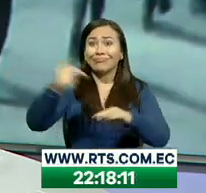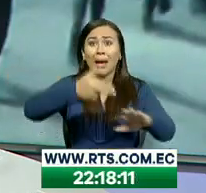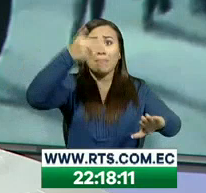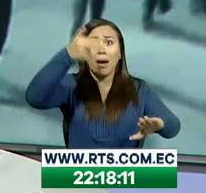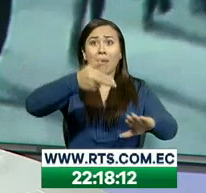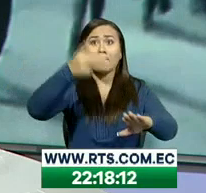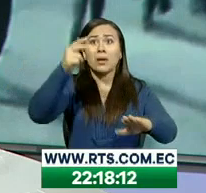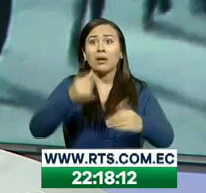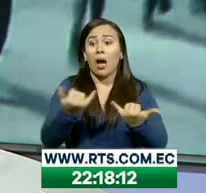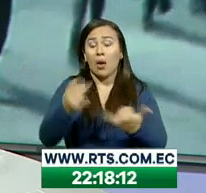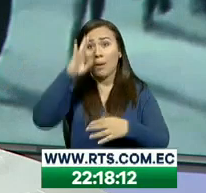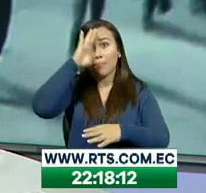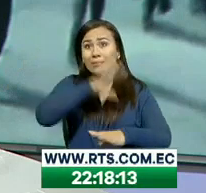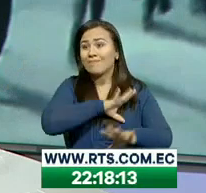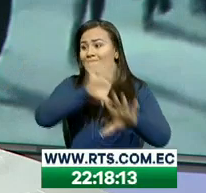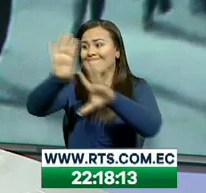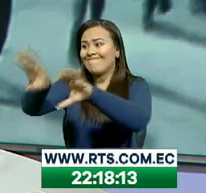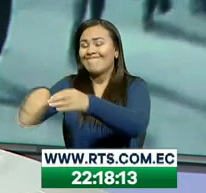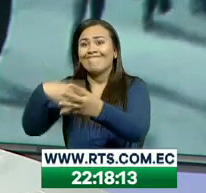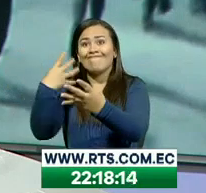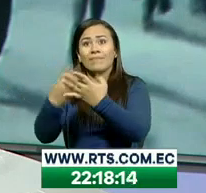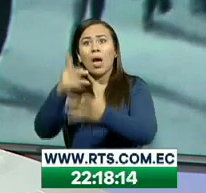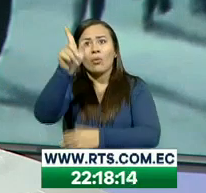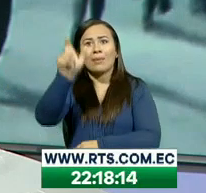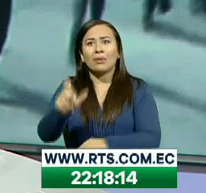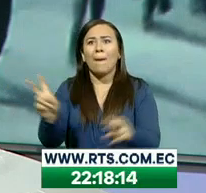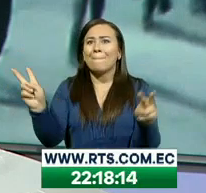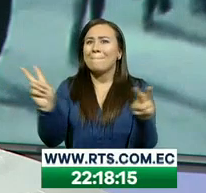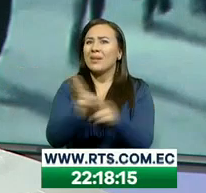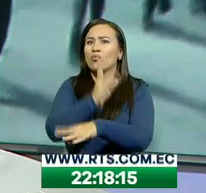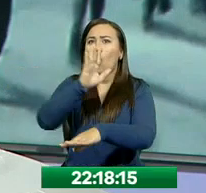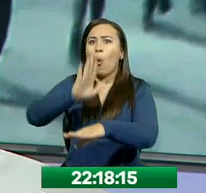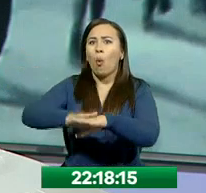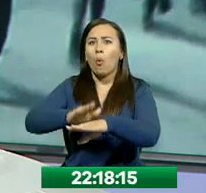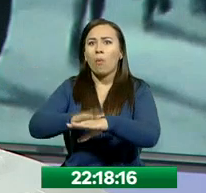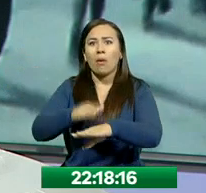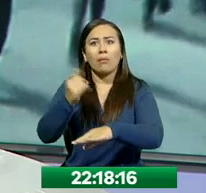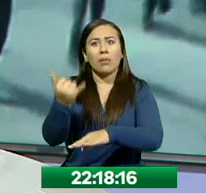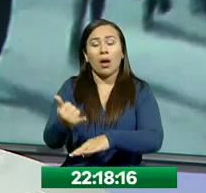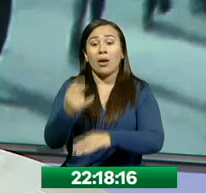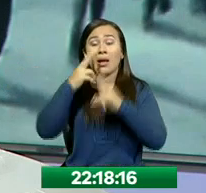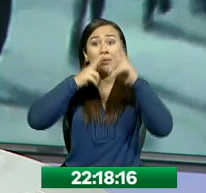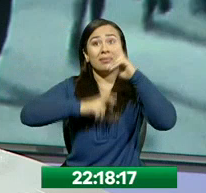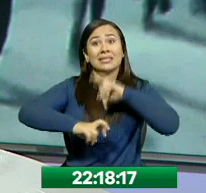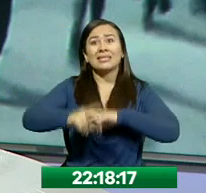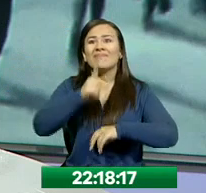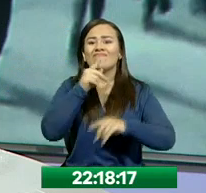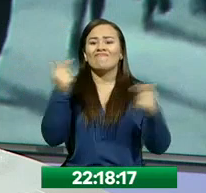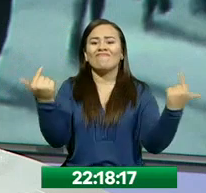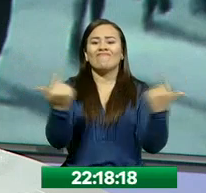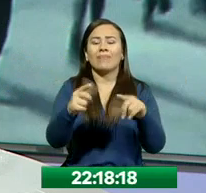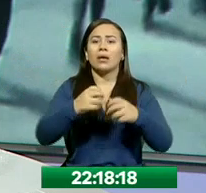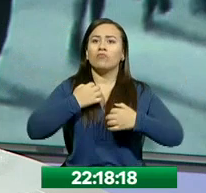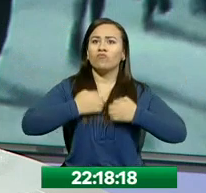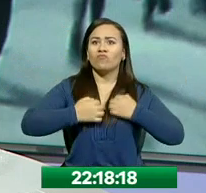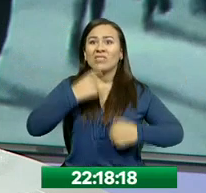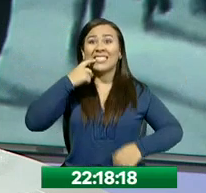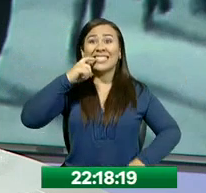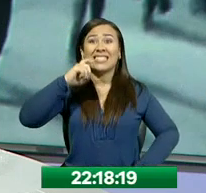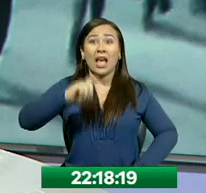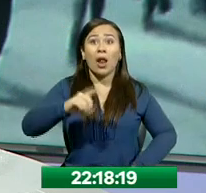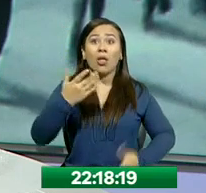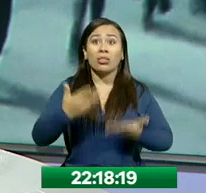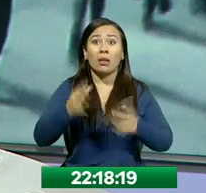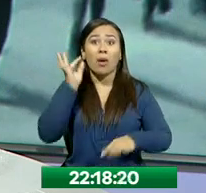la policía logró detener al principal implicado. Las investigaciones preliminares establecen que un lío sentimental sería la causa